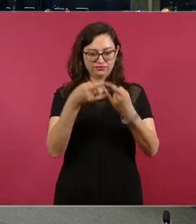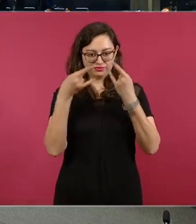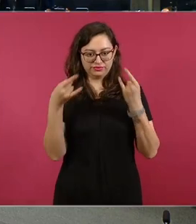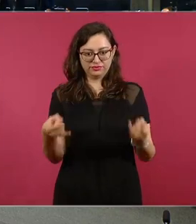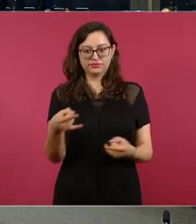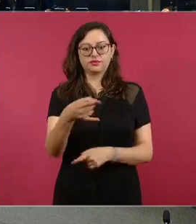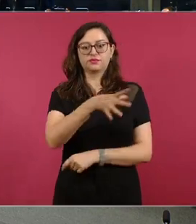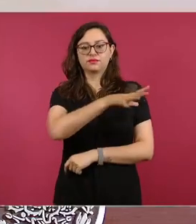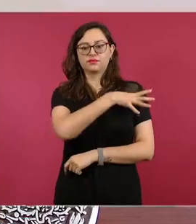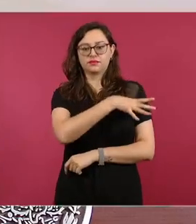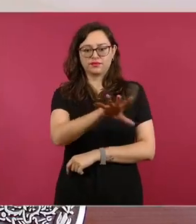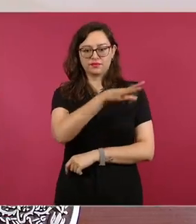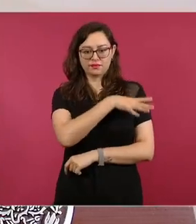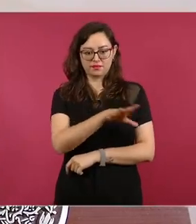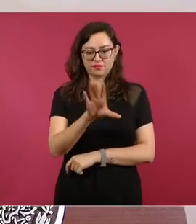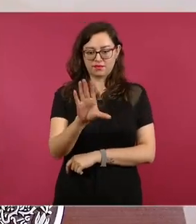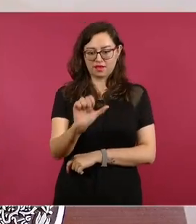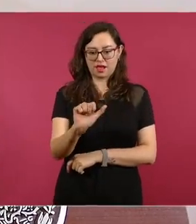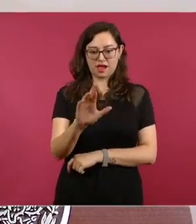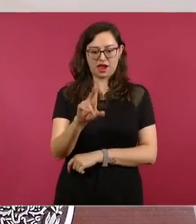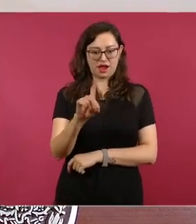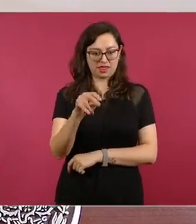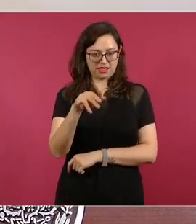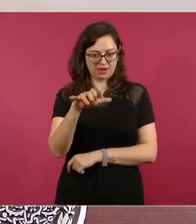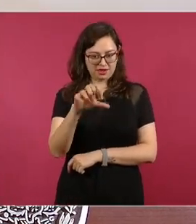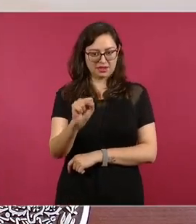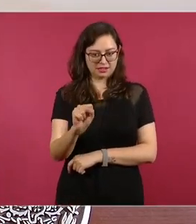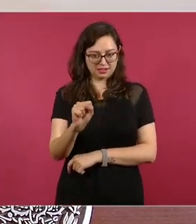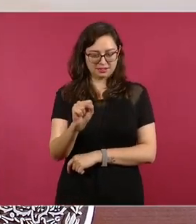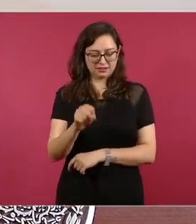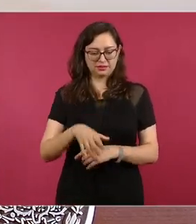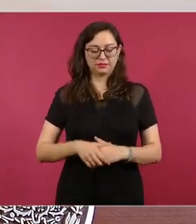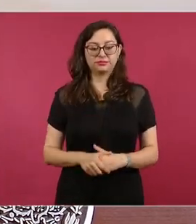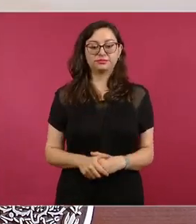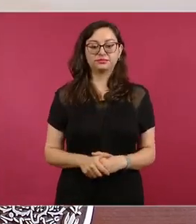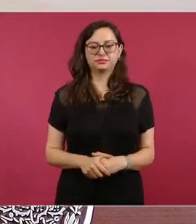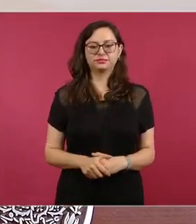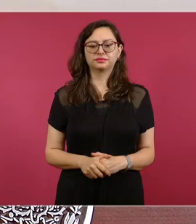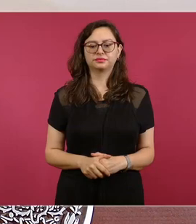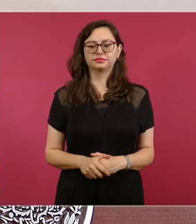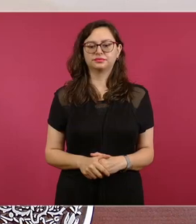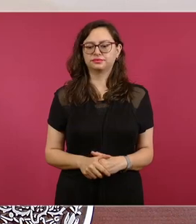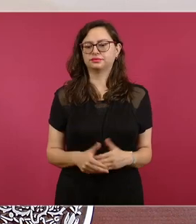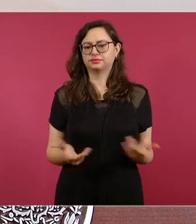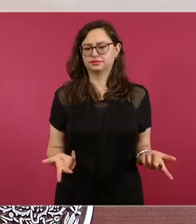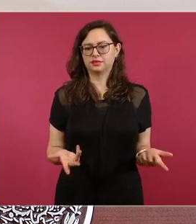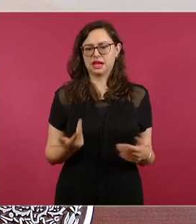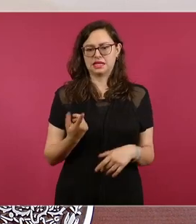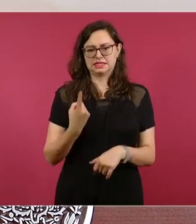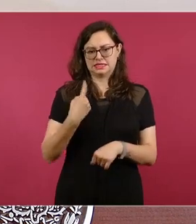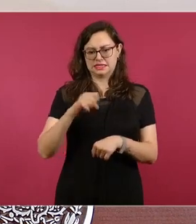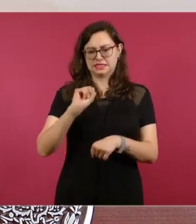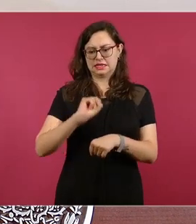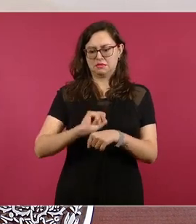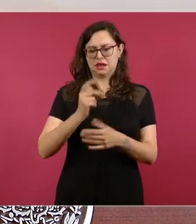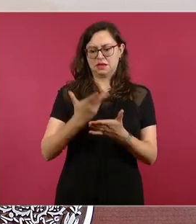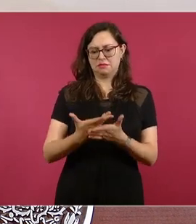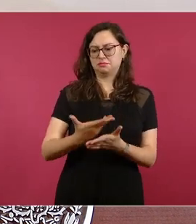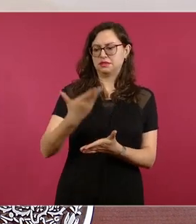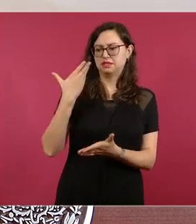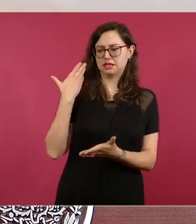mencionamos en una primera lectura del libro